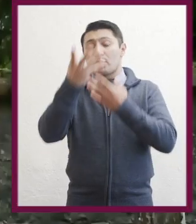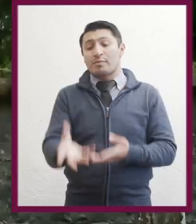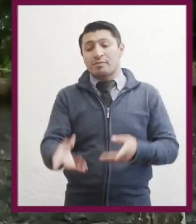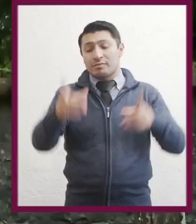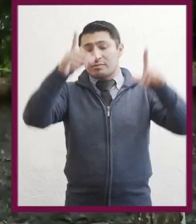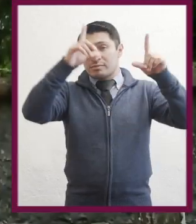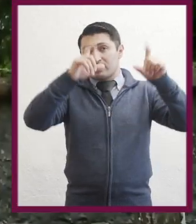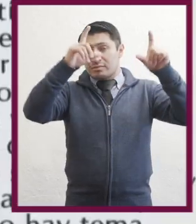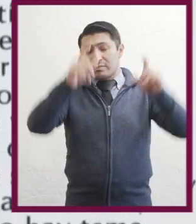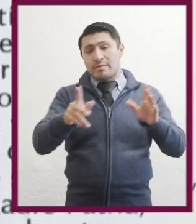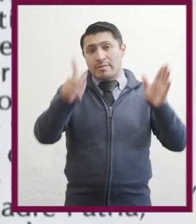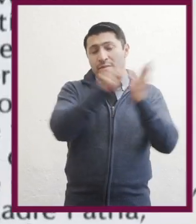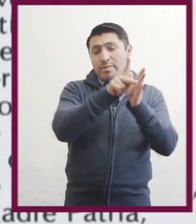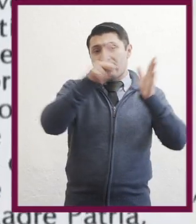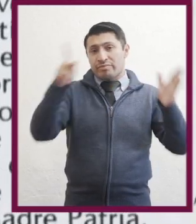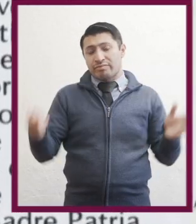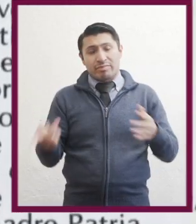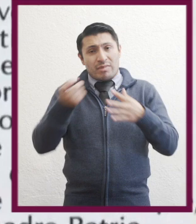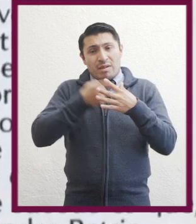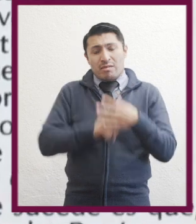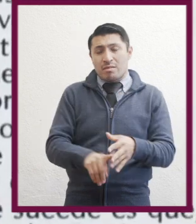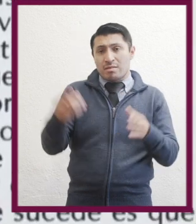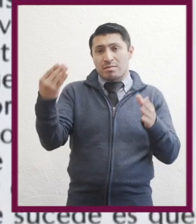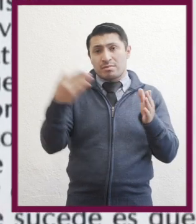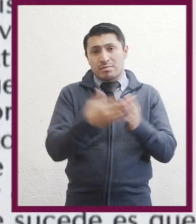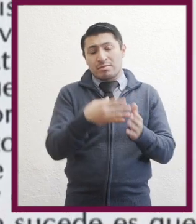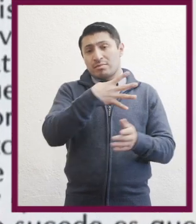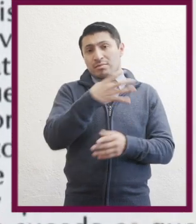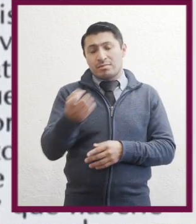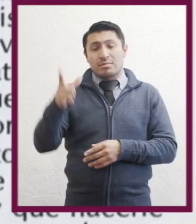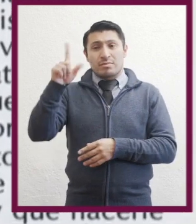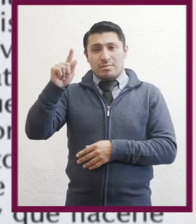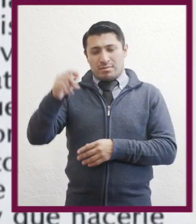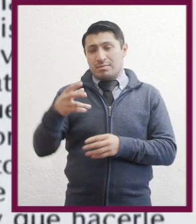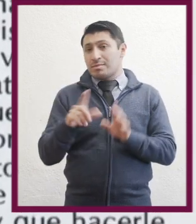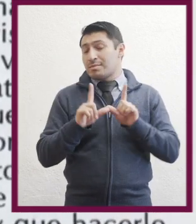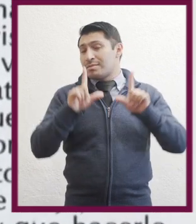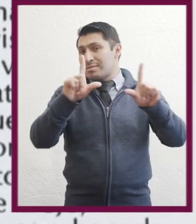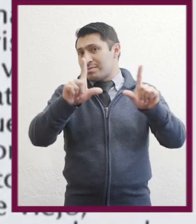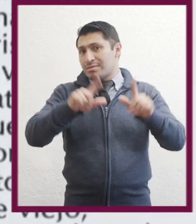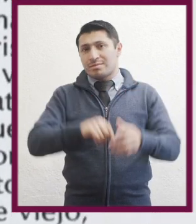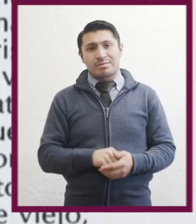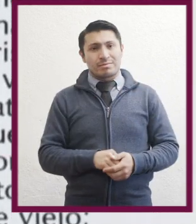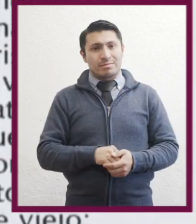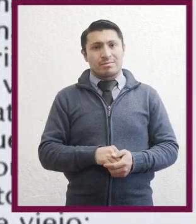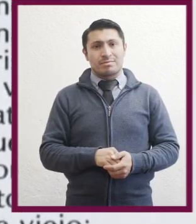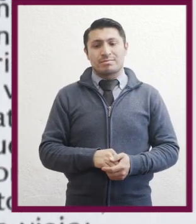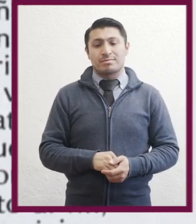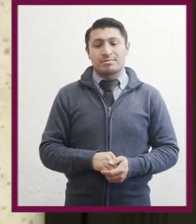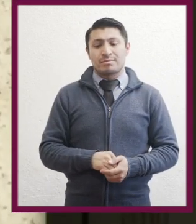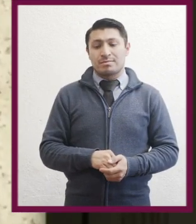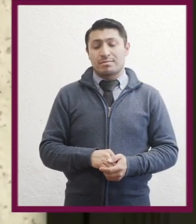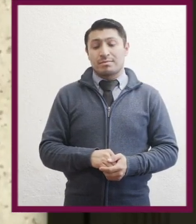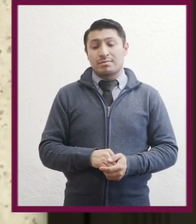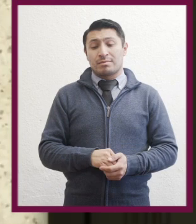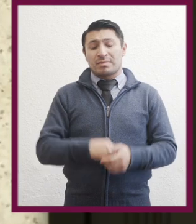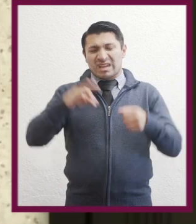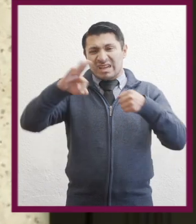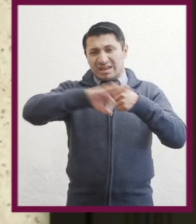de la capital, que así fue captado en un reportaje de Sociales a inicios de los años 70.